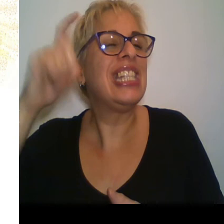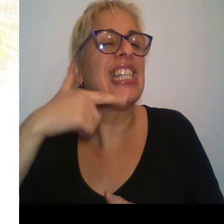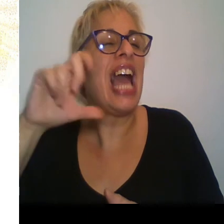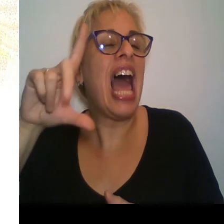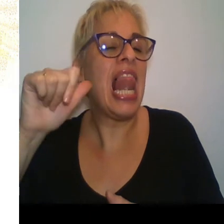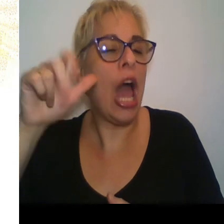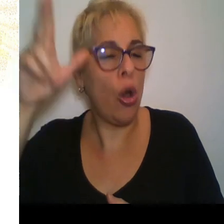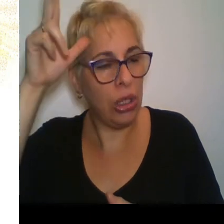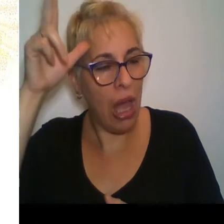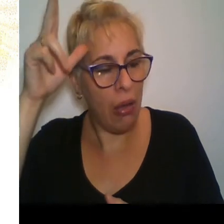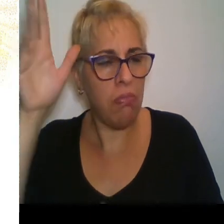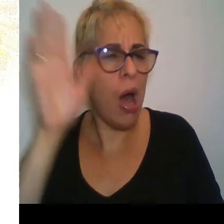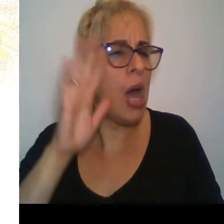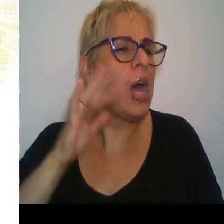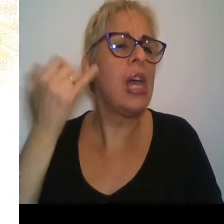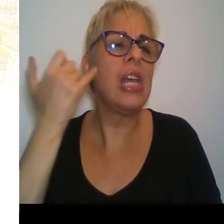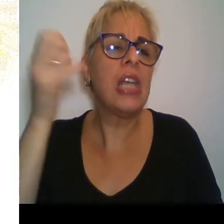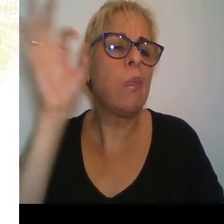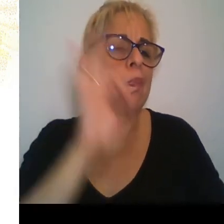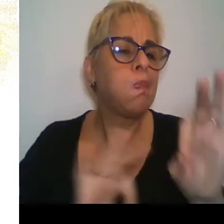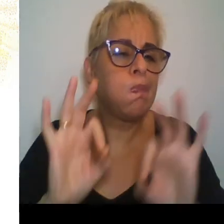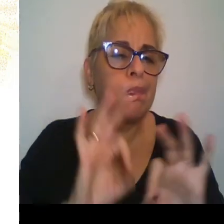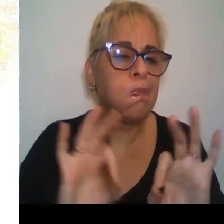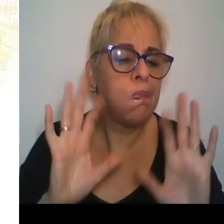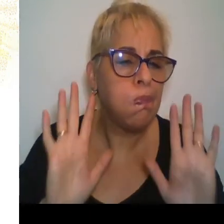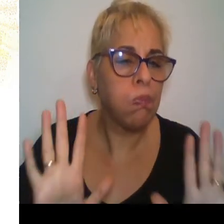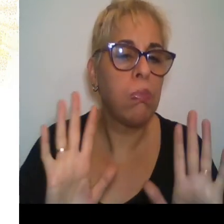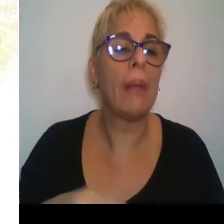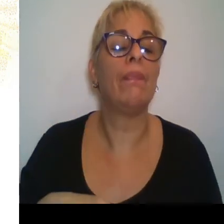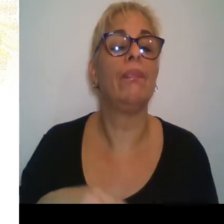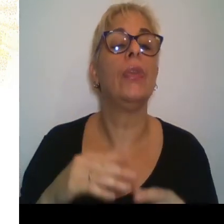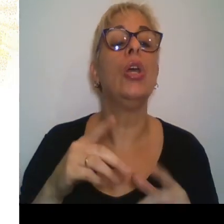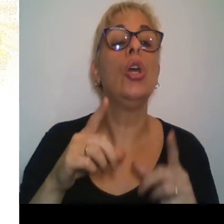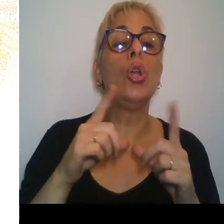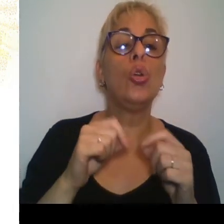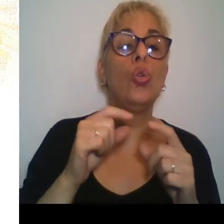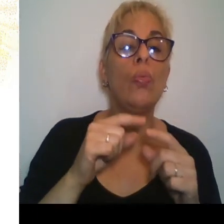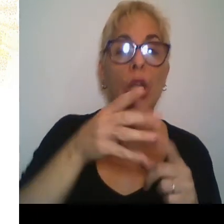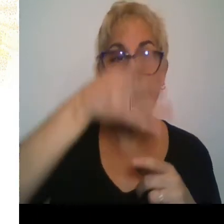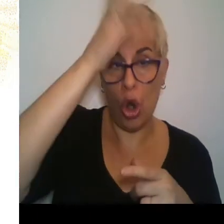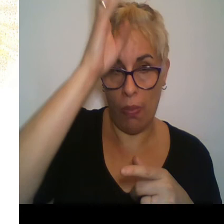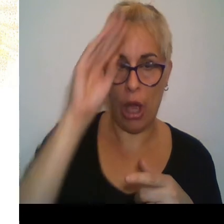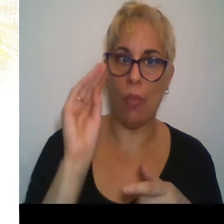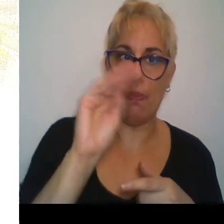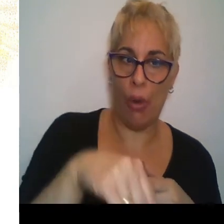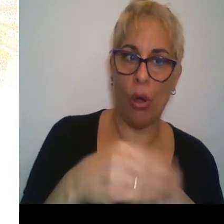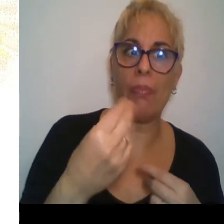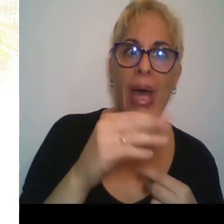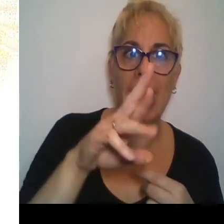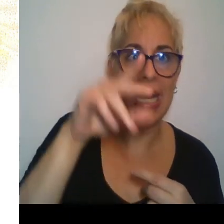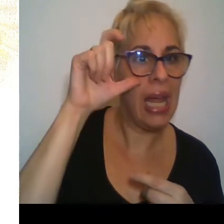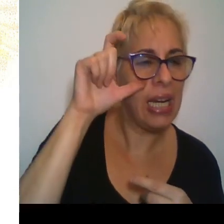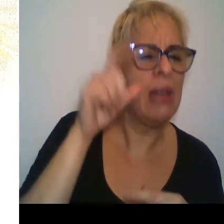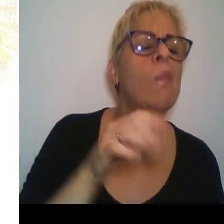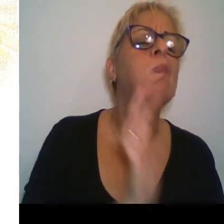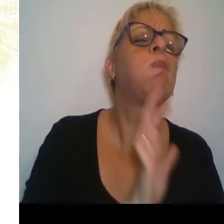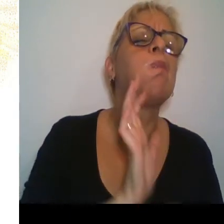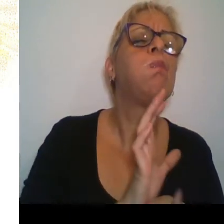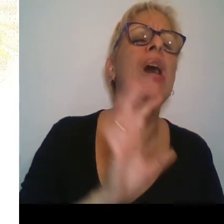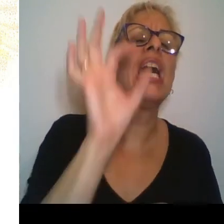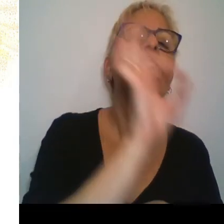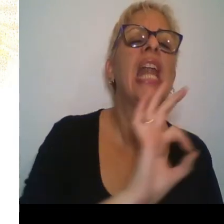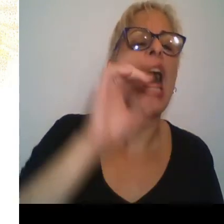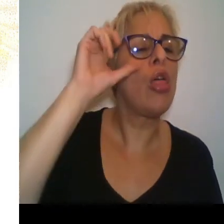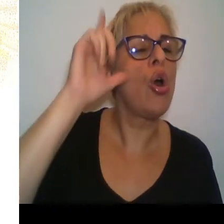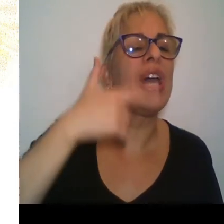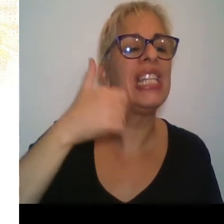finalizar, vamos a colocar el número 1 en números romanos para el Re, porque van a ser los grados de la escala con los